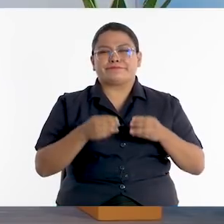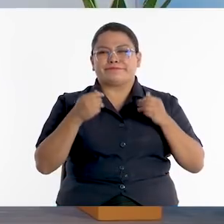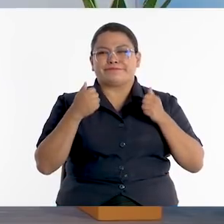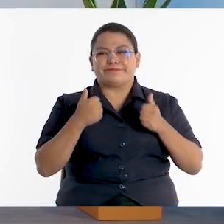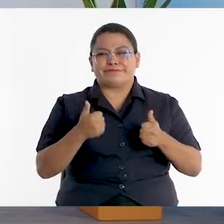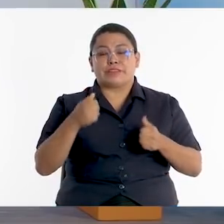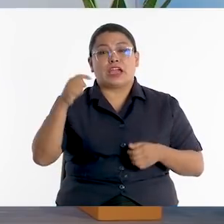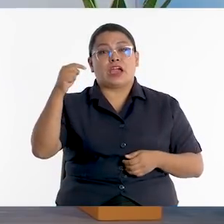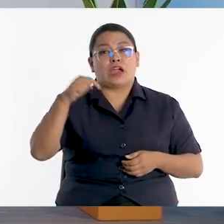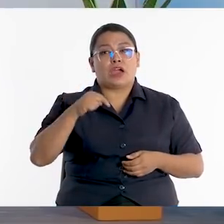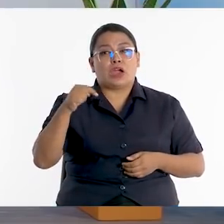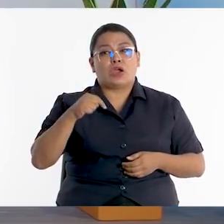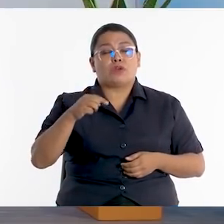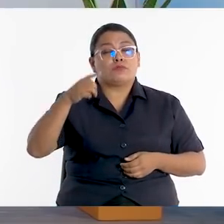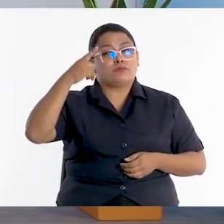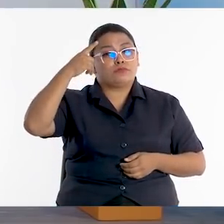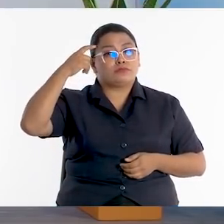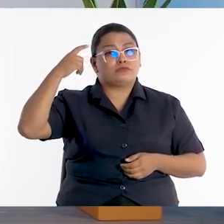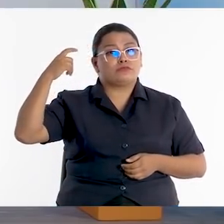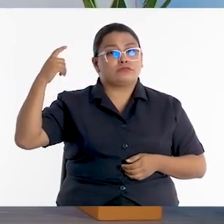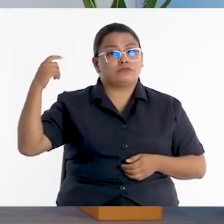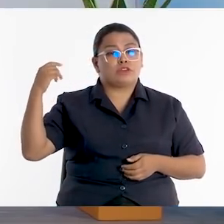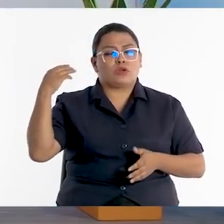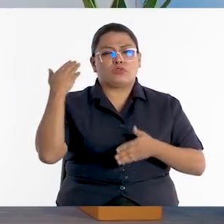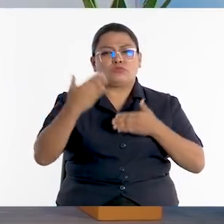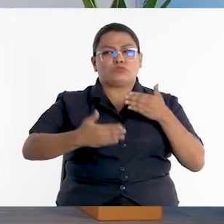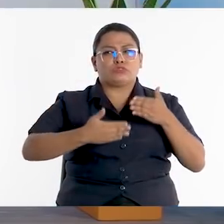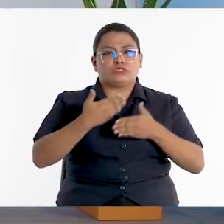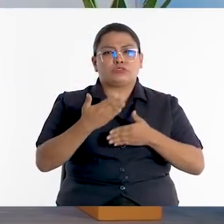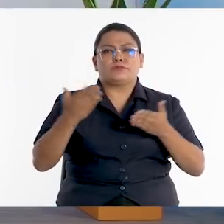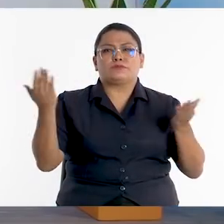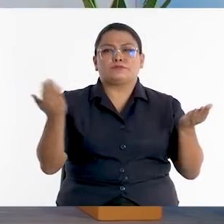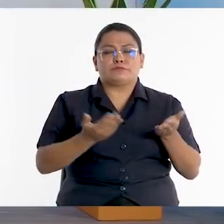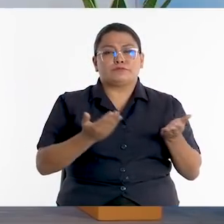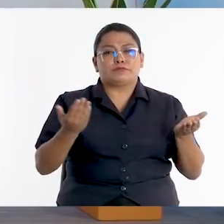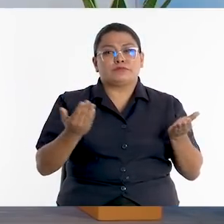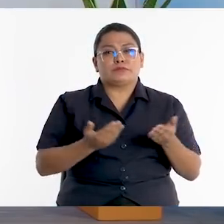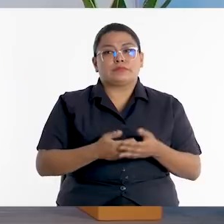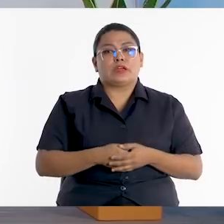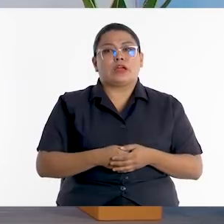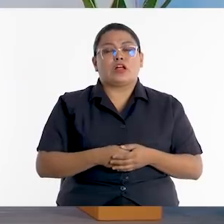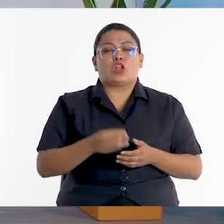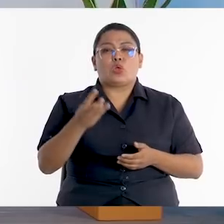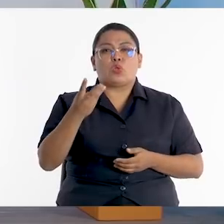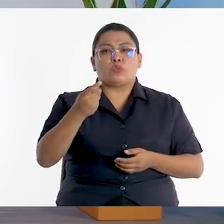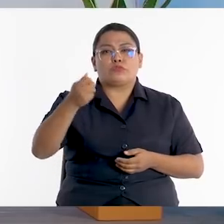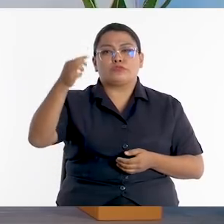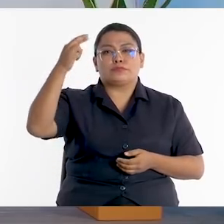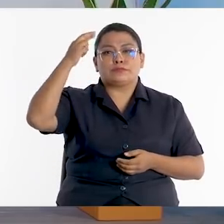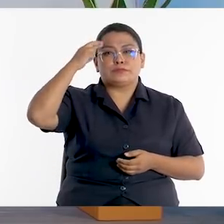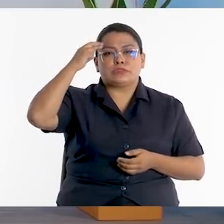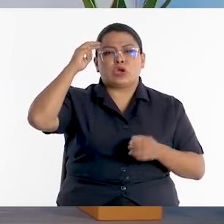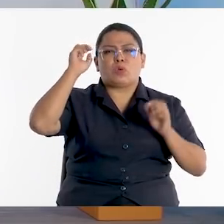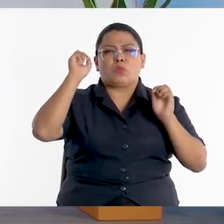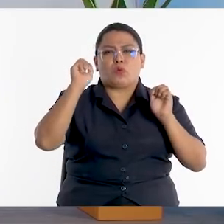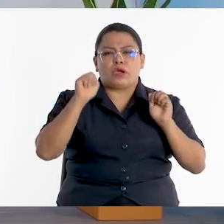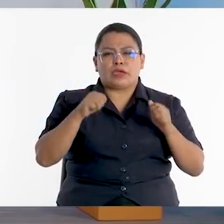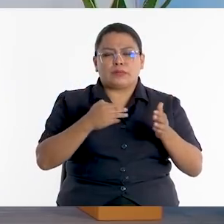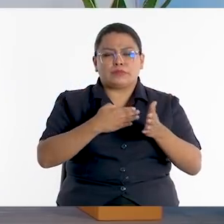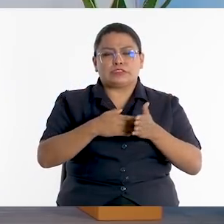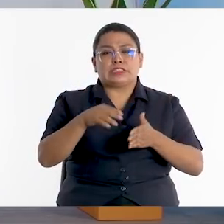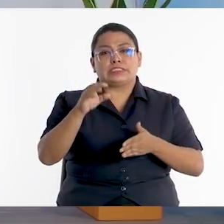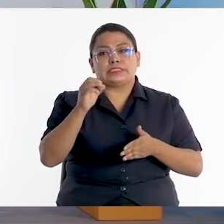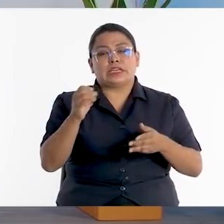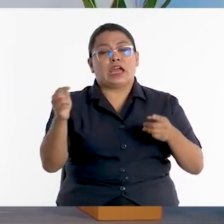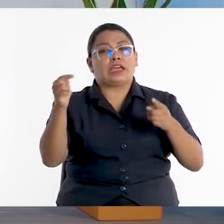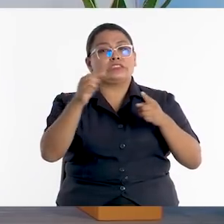Muy bien, ahora como recordarás en todos los procesos que hemos realizado, los valores de razón pueden ir desde 0